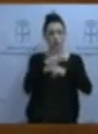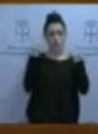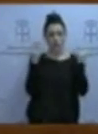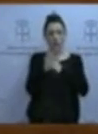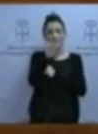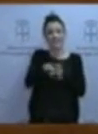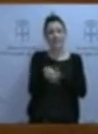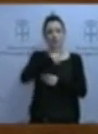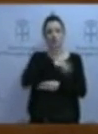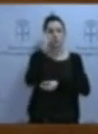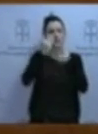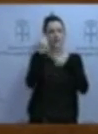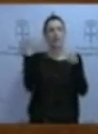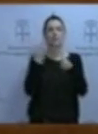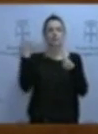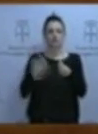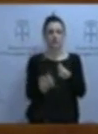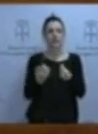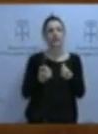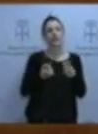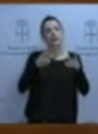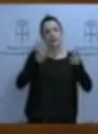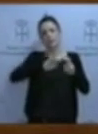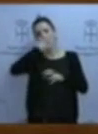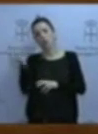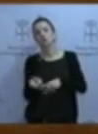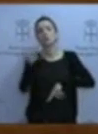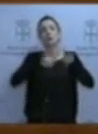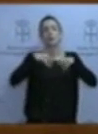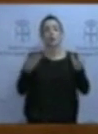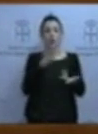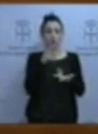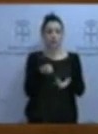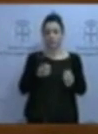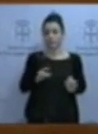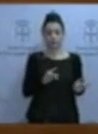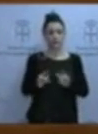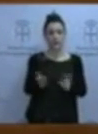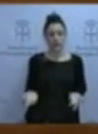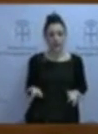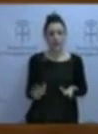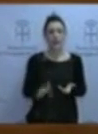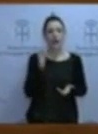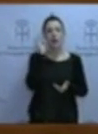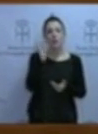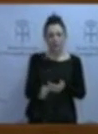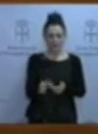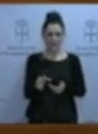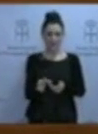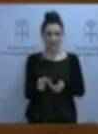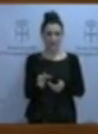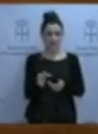plantearse qué pasa con la OTRI, porque está muerta risa, y sobre todo establecer un